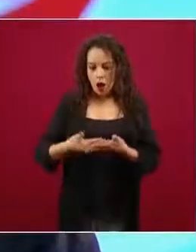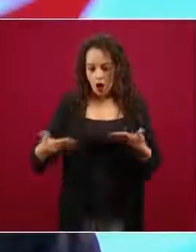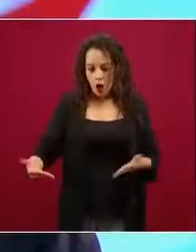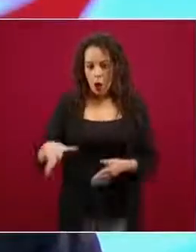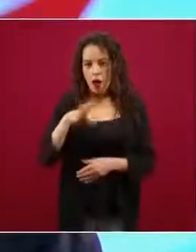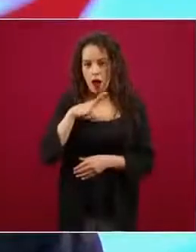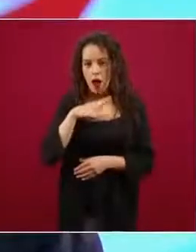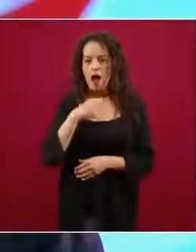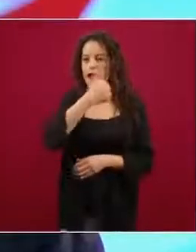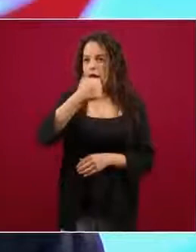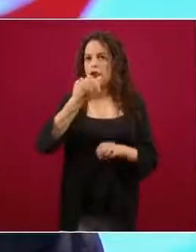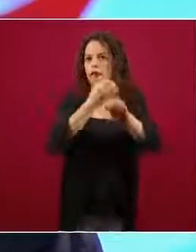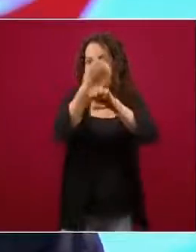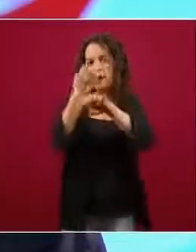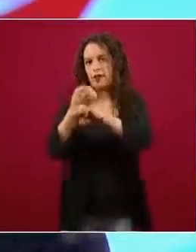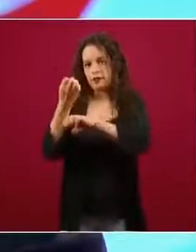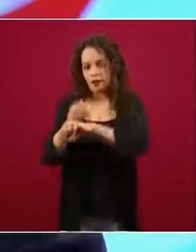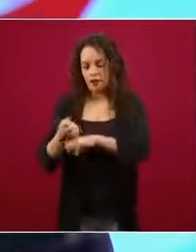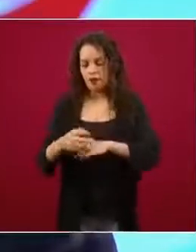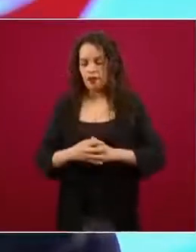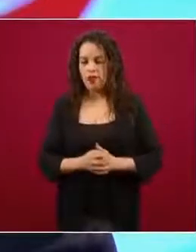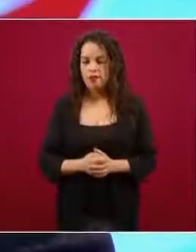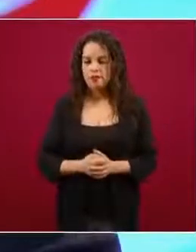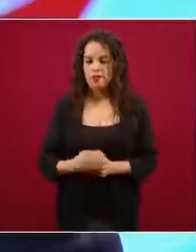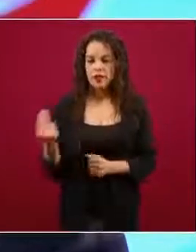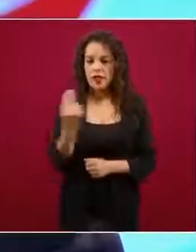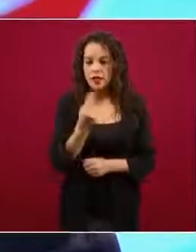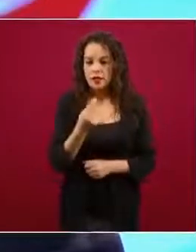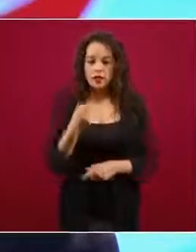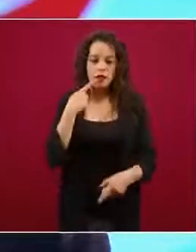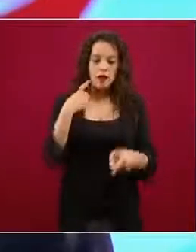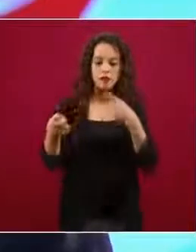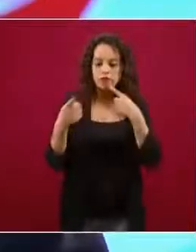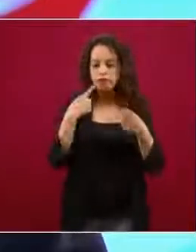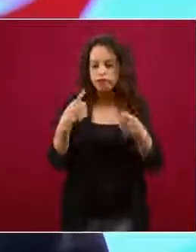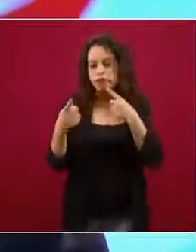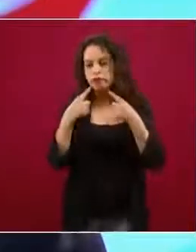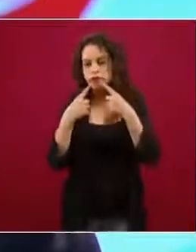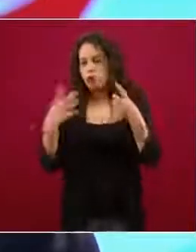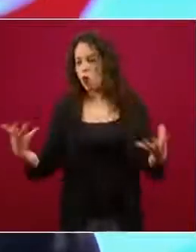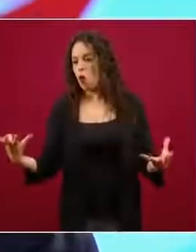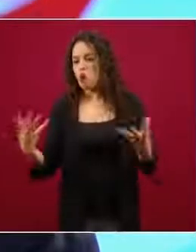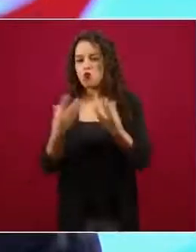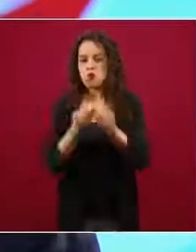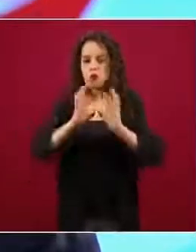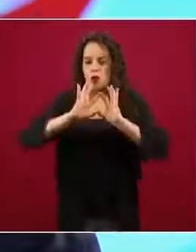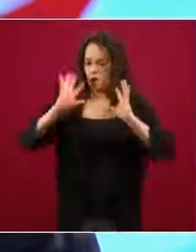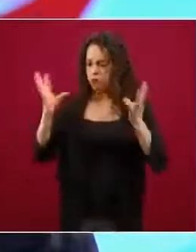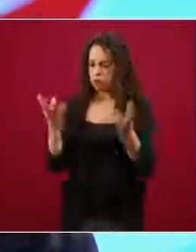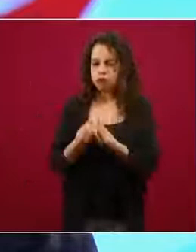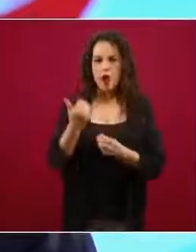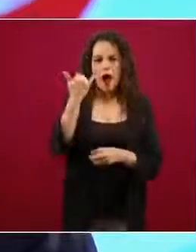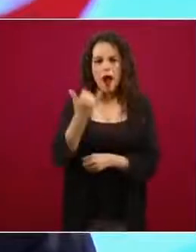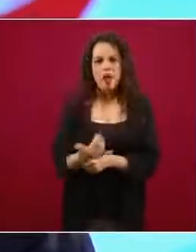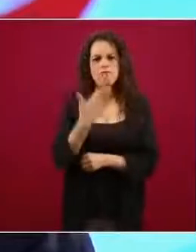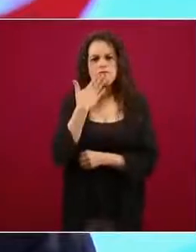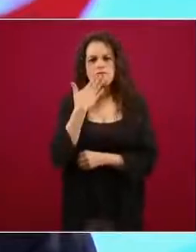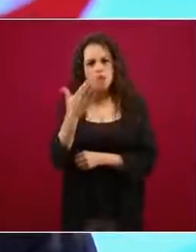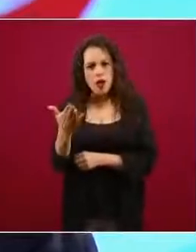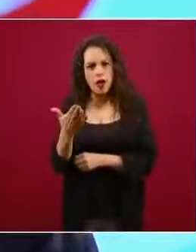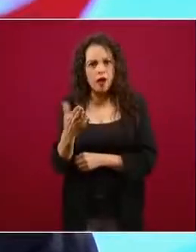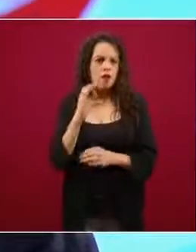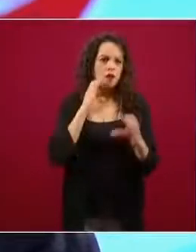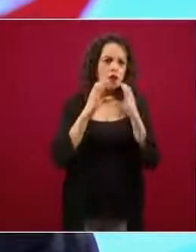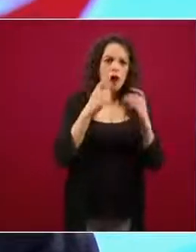entidades federativas. El tener un diálogo tan plural, tan completo y tan abierto, además, con